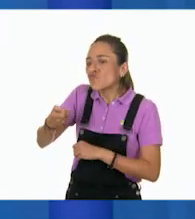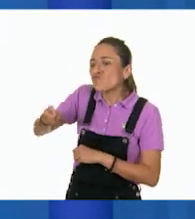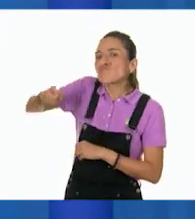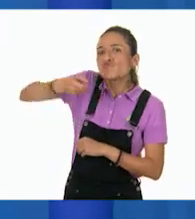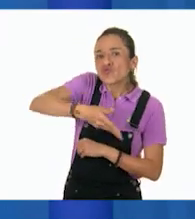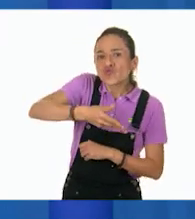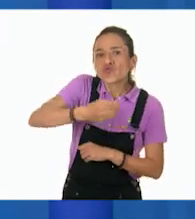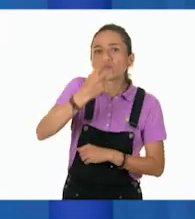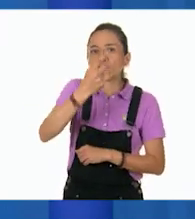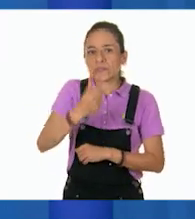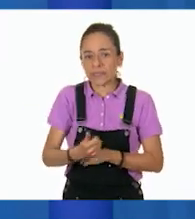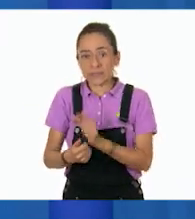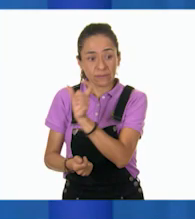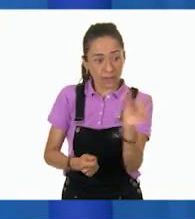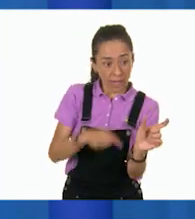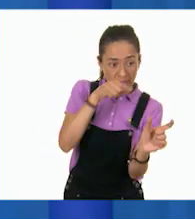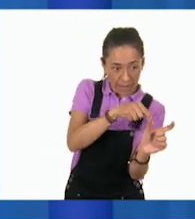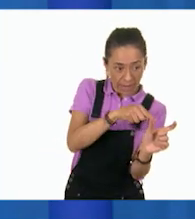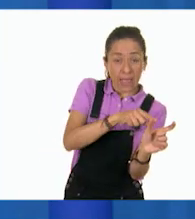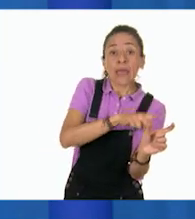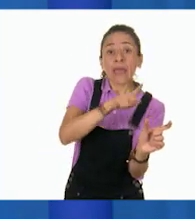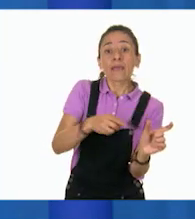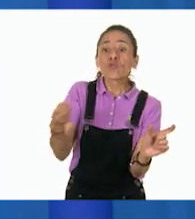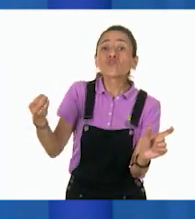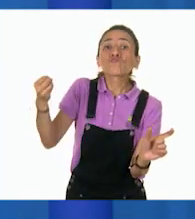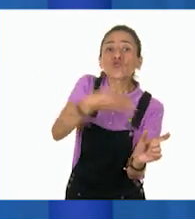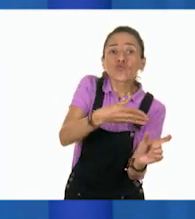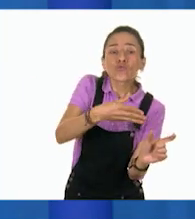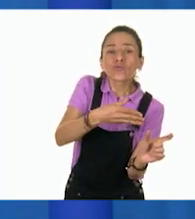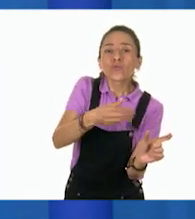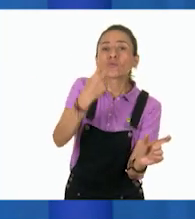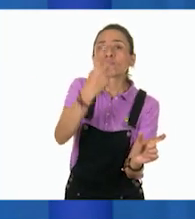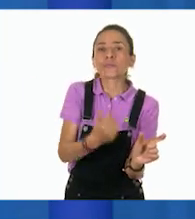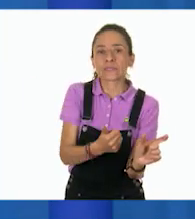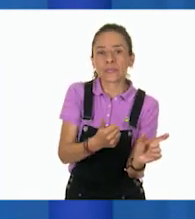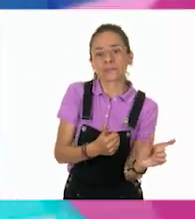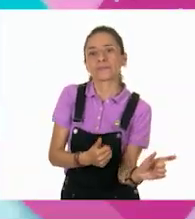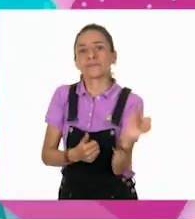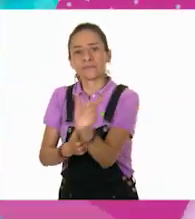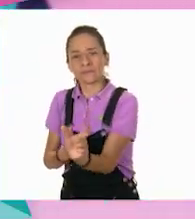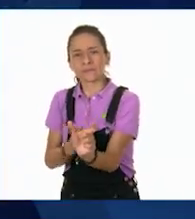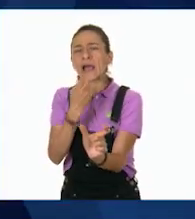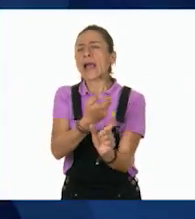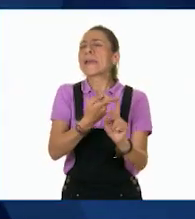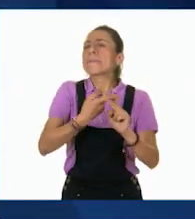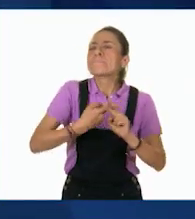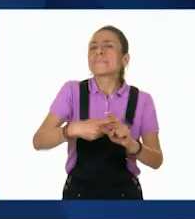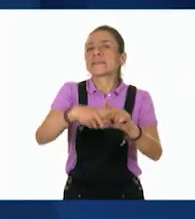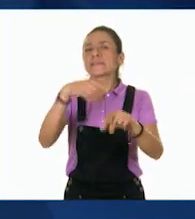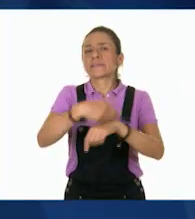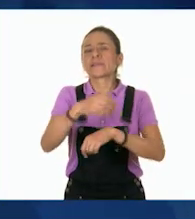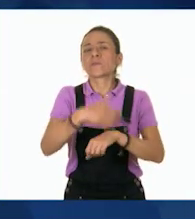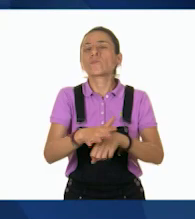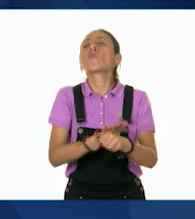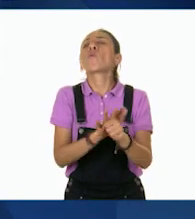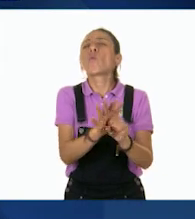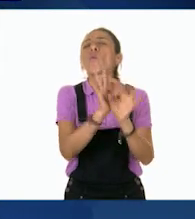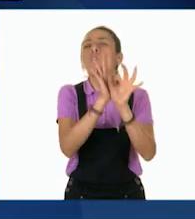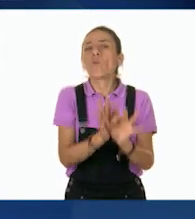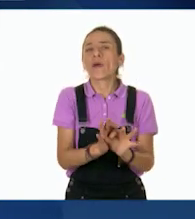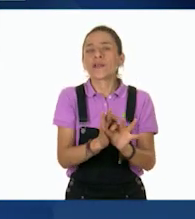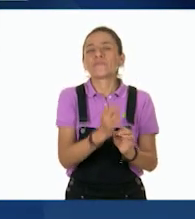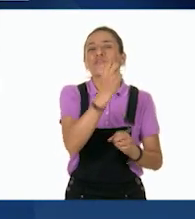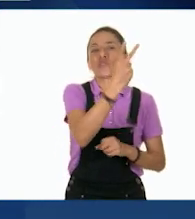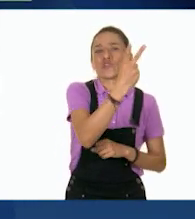término anterior y el siguiente, y la sucesión comienza con 2/3. Así es. Vamos a iniciar